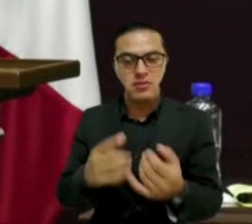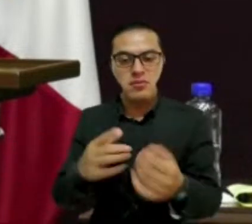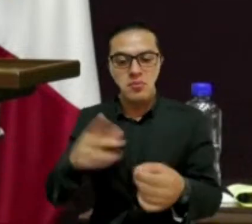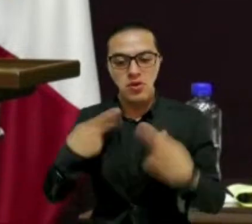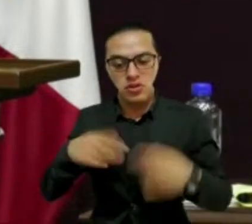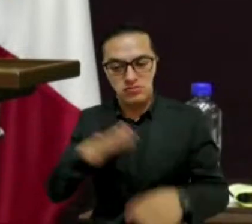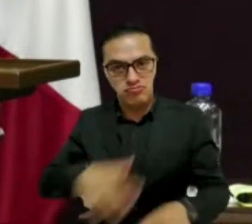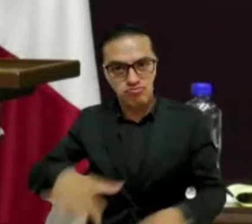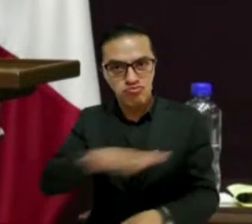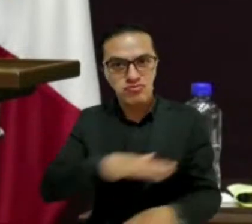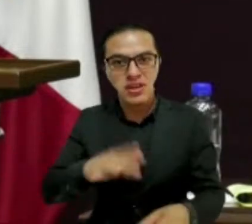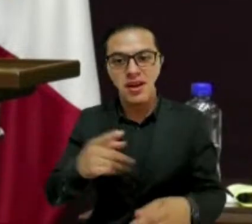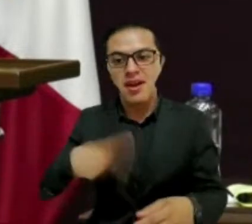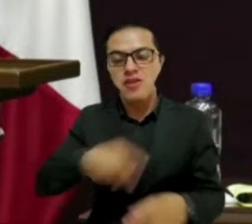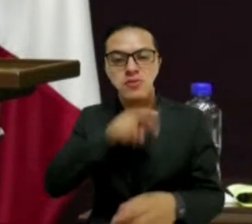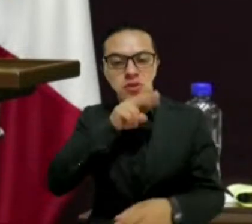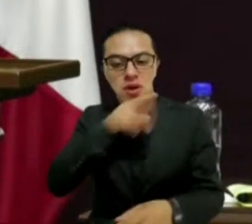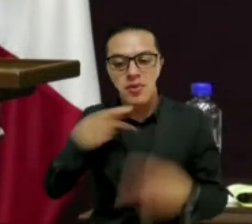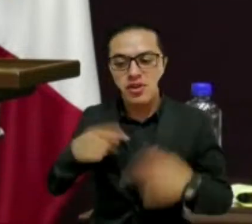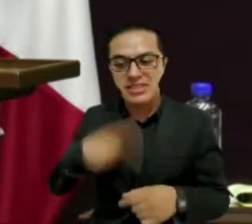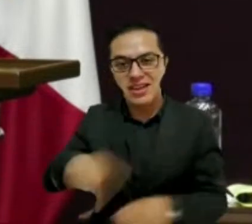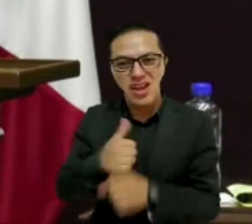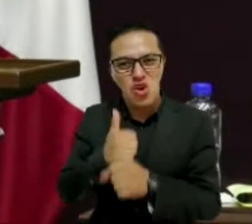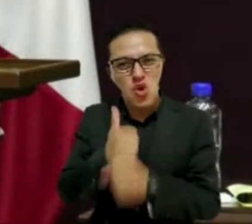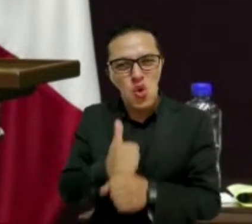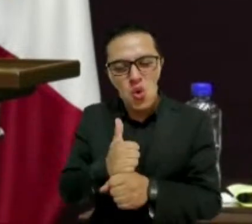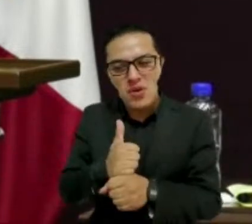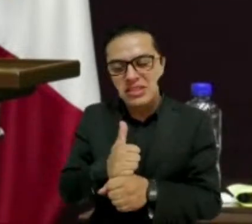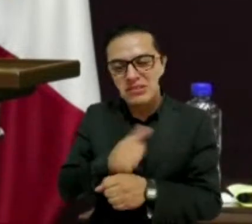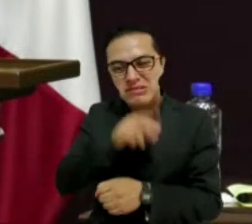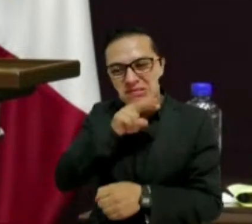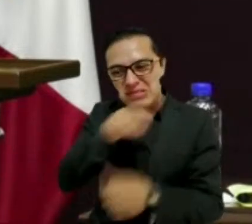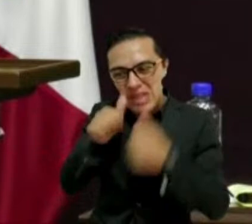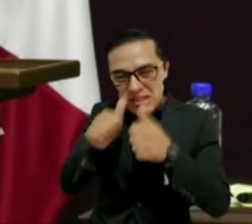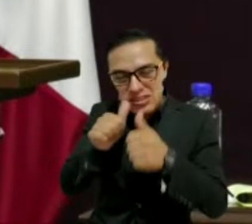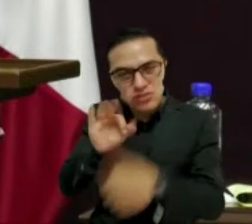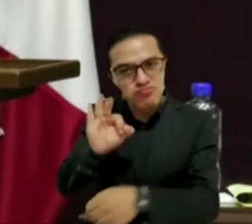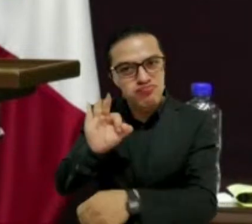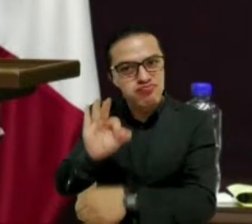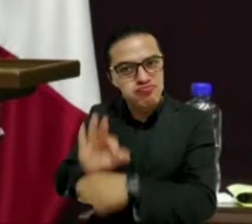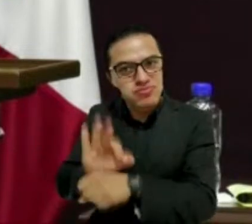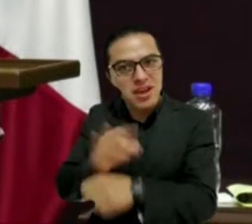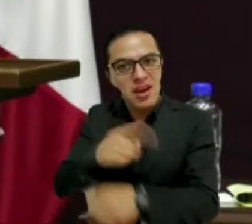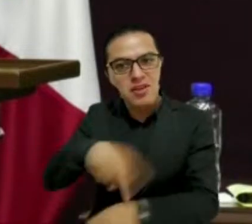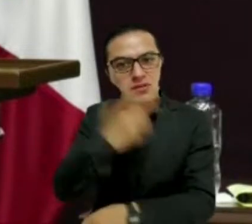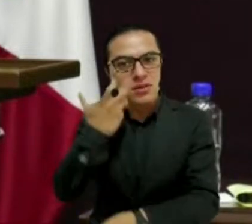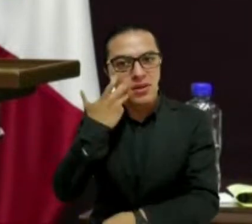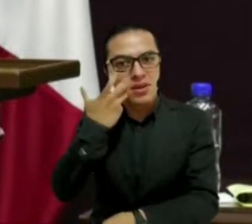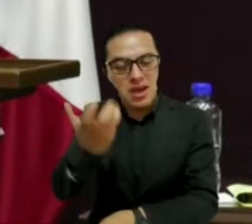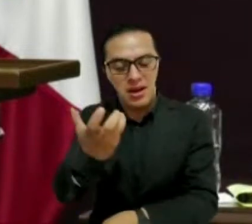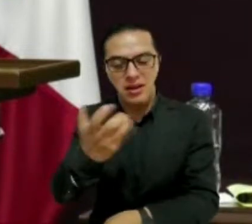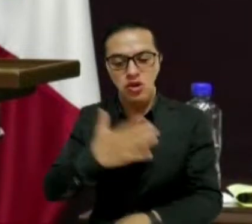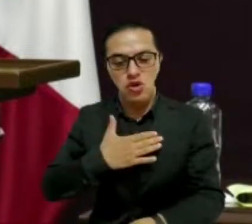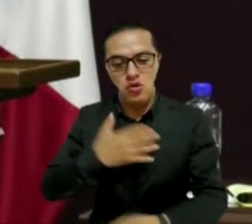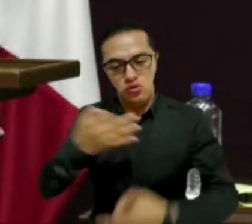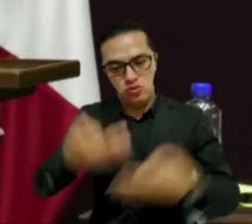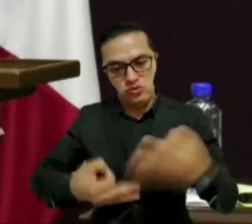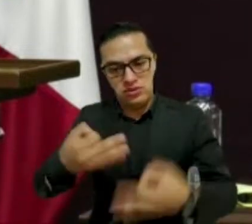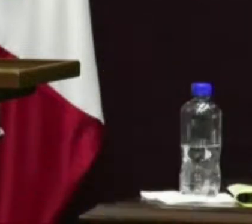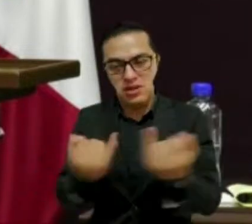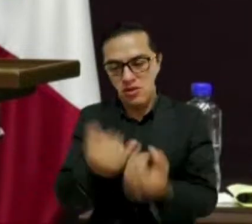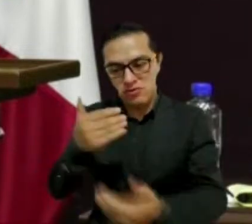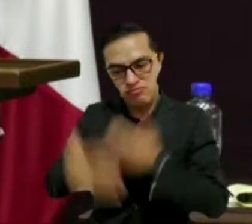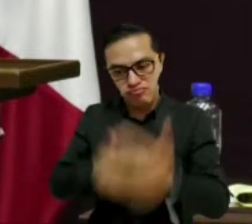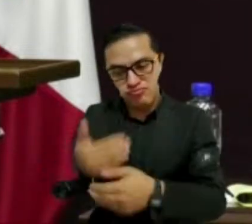víctimas y están comprometidos con la búsqueda de la justicia y la reparación. Además, contribuye a cambiar la cultura